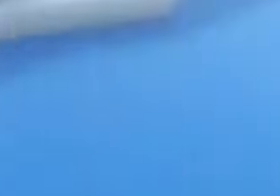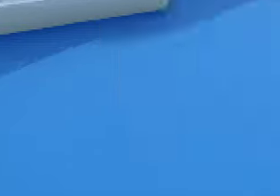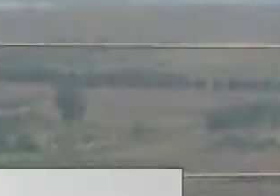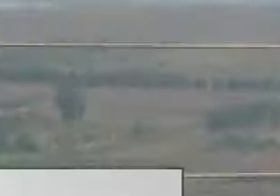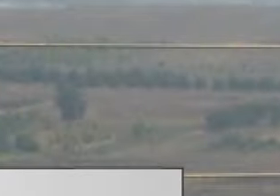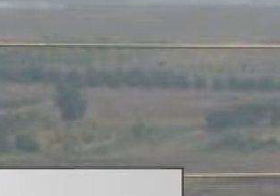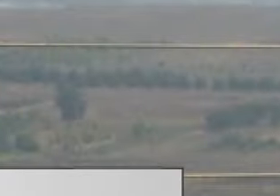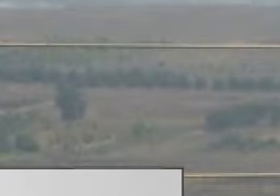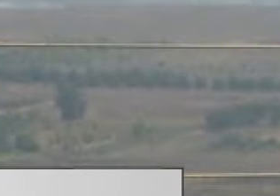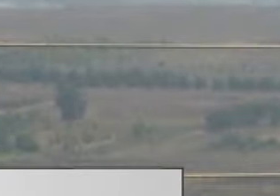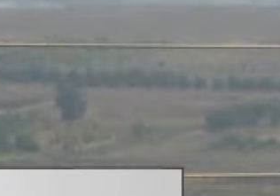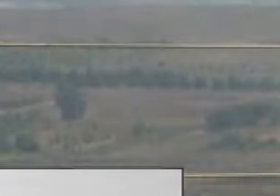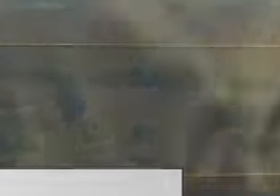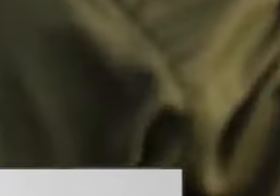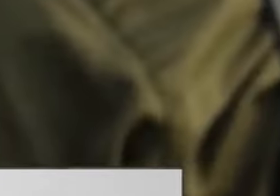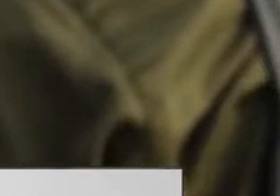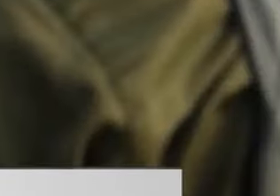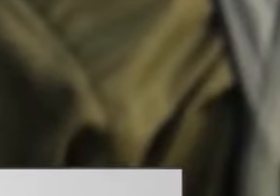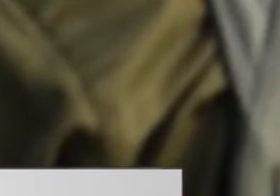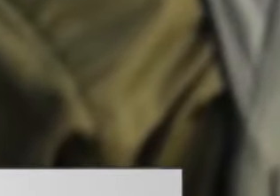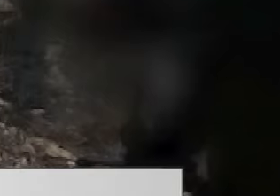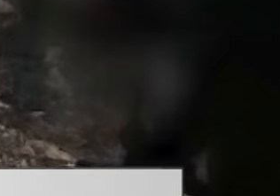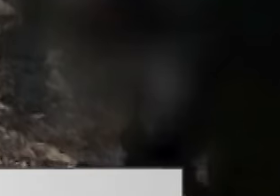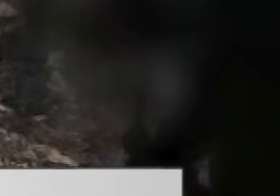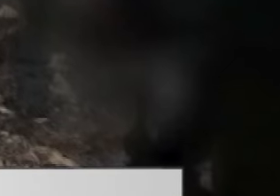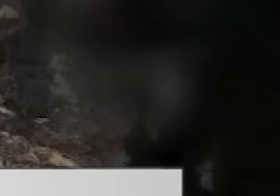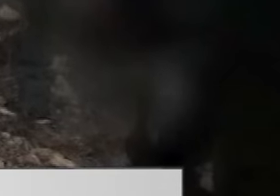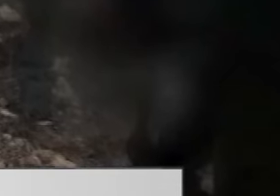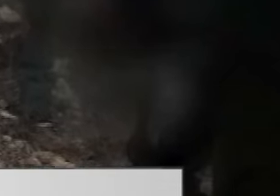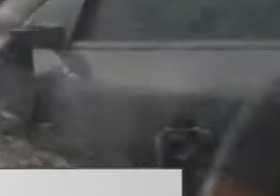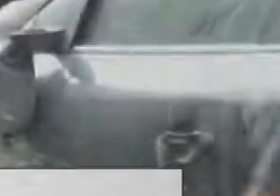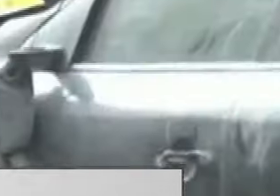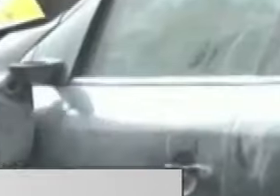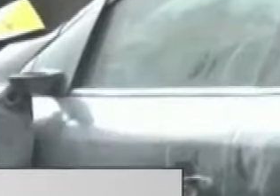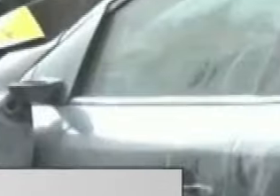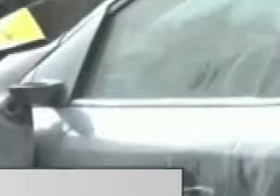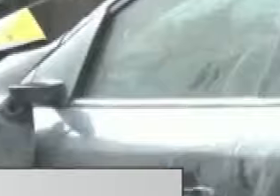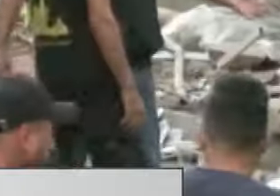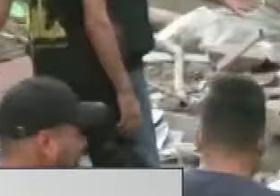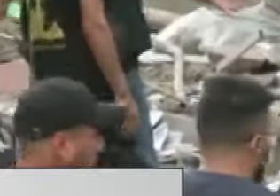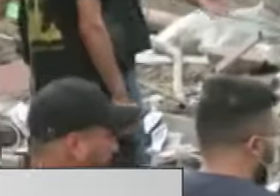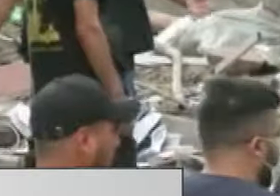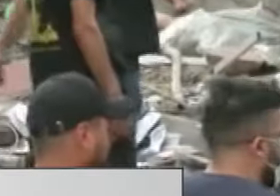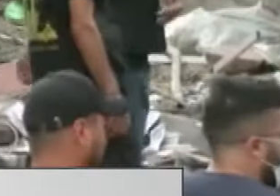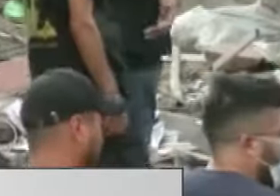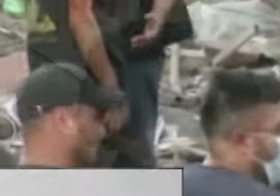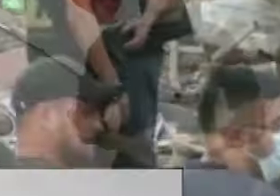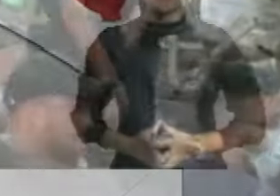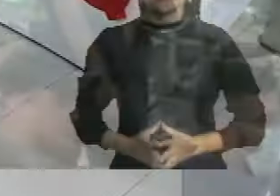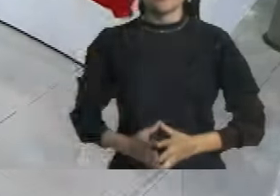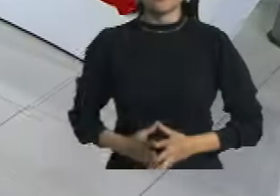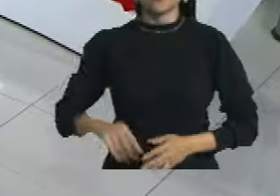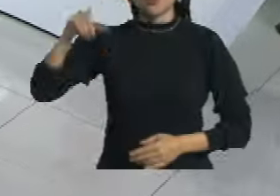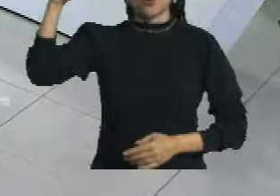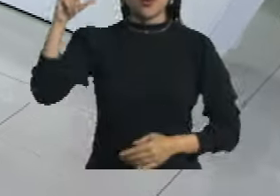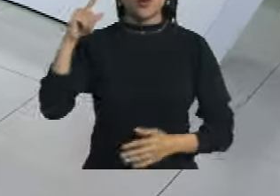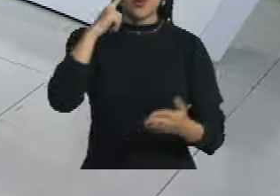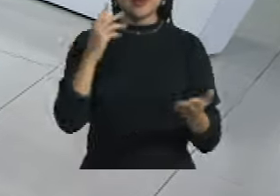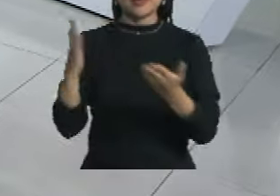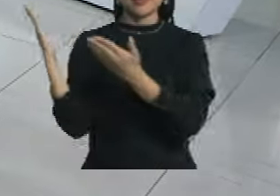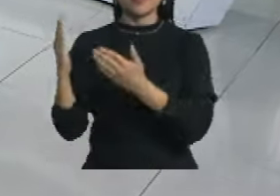9,7%. Alerta en Oriente Medio. Israel prepara incursión terrestre al sur del Líbano para combatir a Hezbollah.